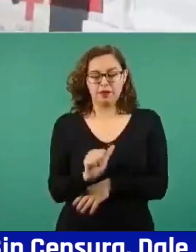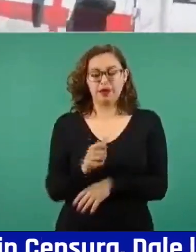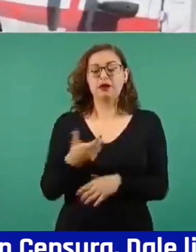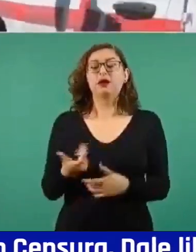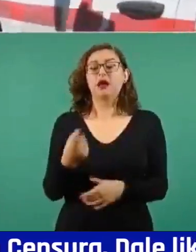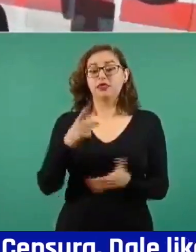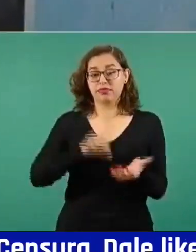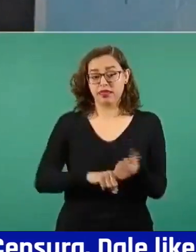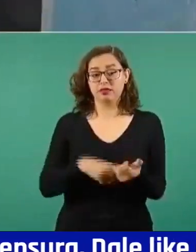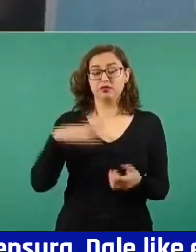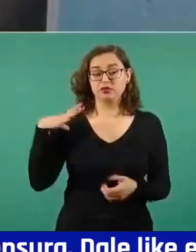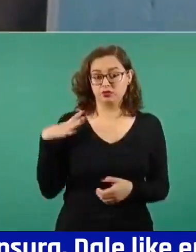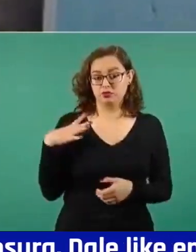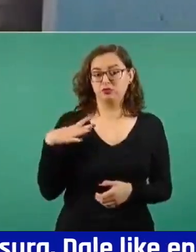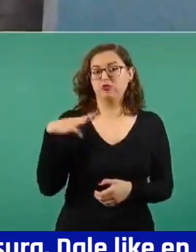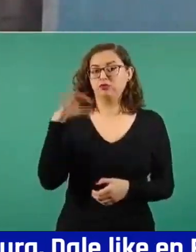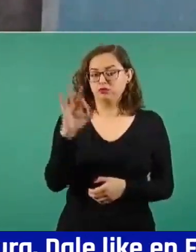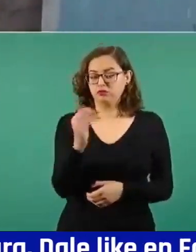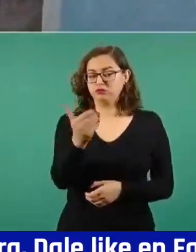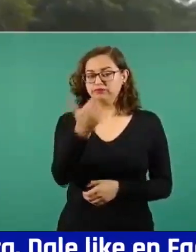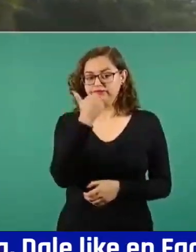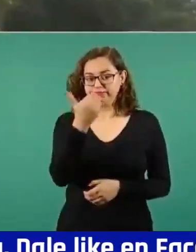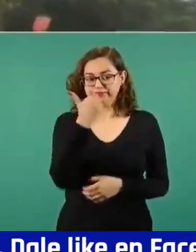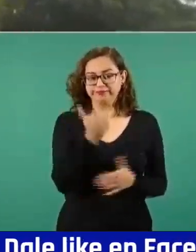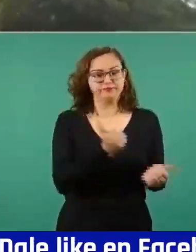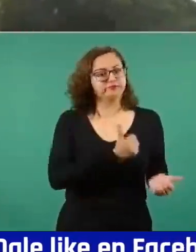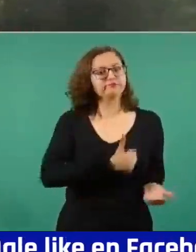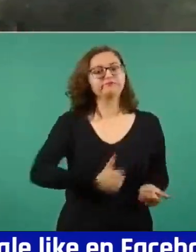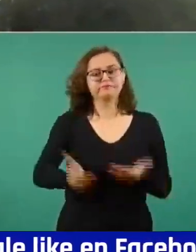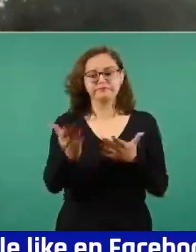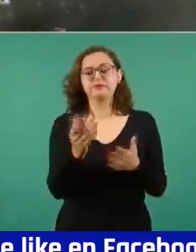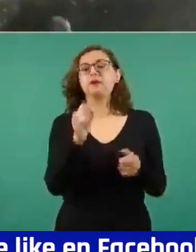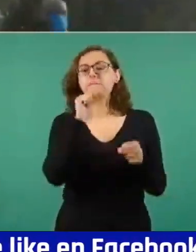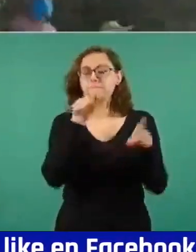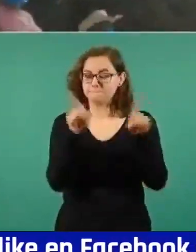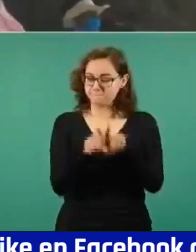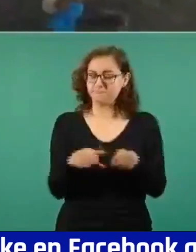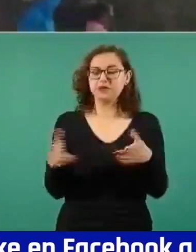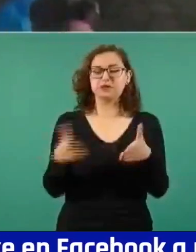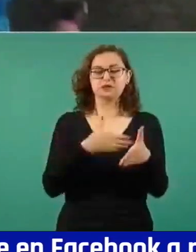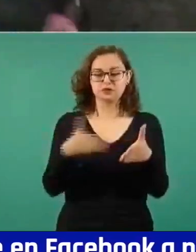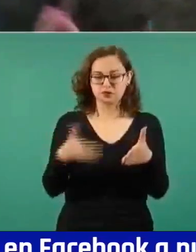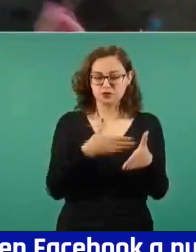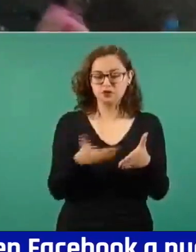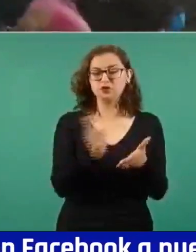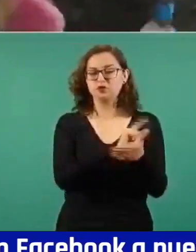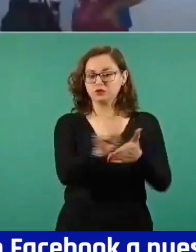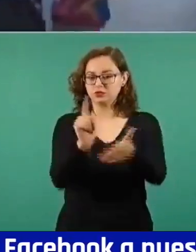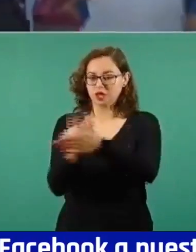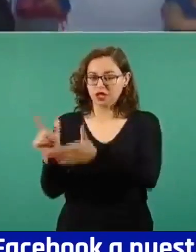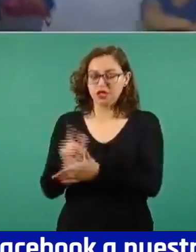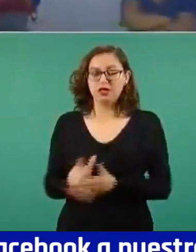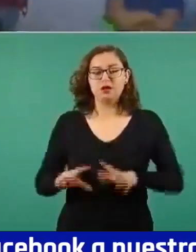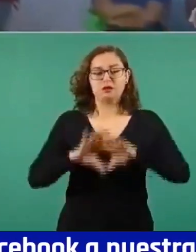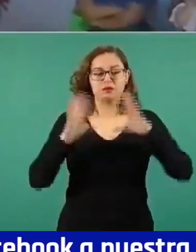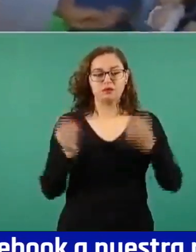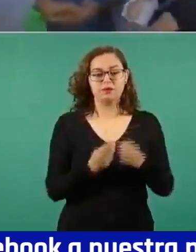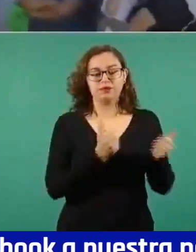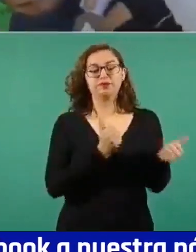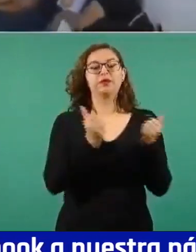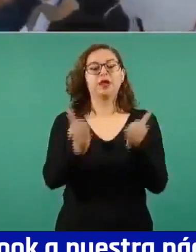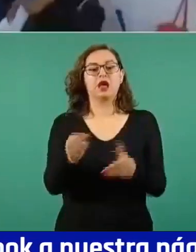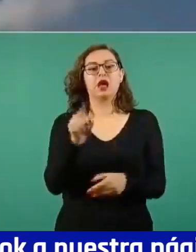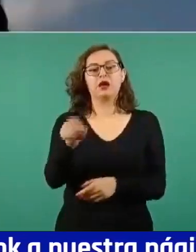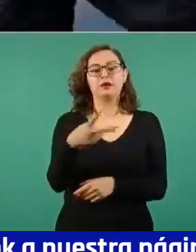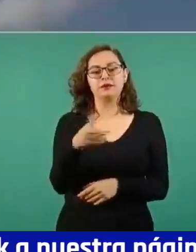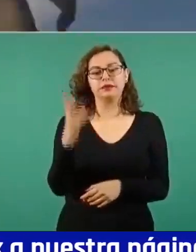de la institución distribuyeron despensas, kits de higiene personal, kits para el hogar y cocina al municipio de